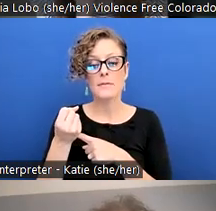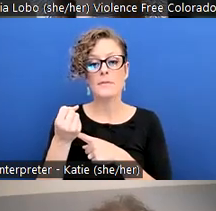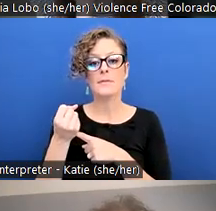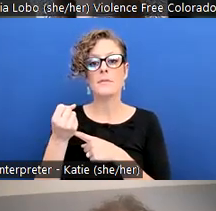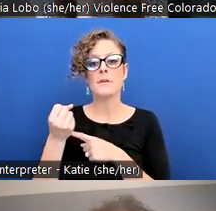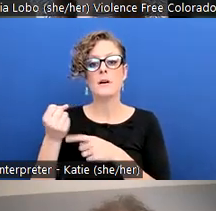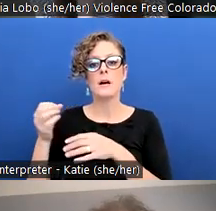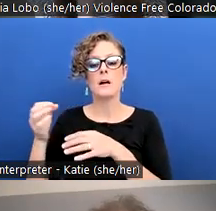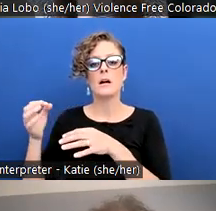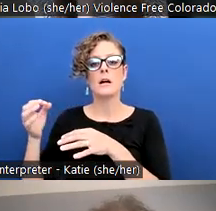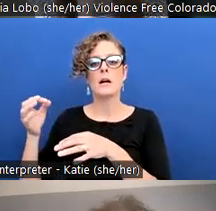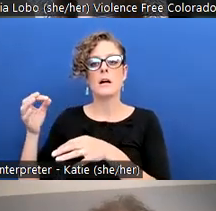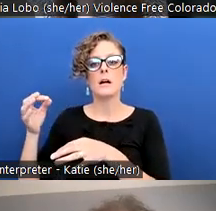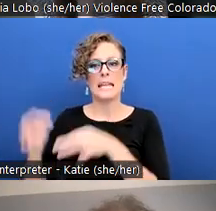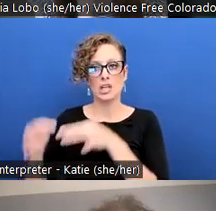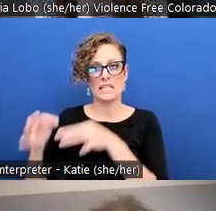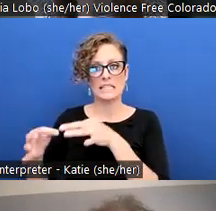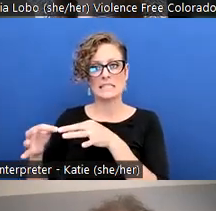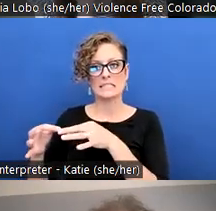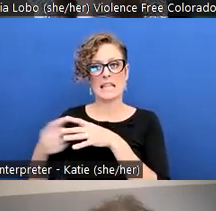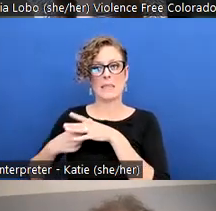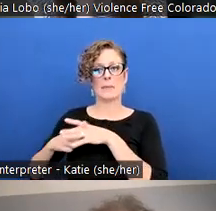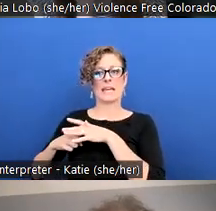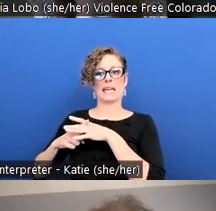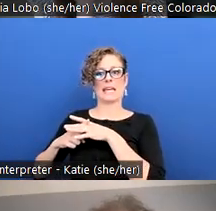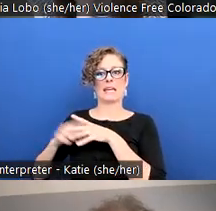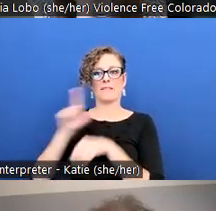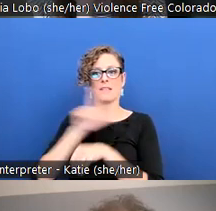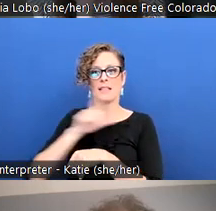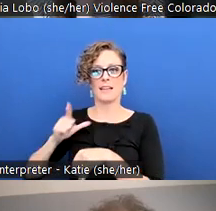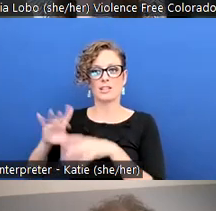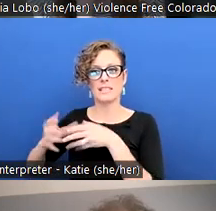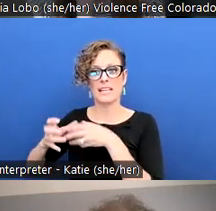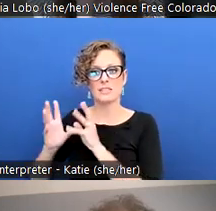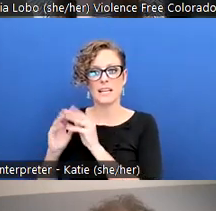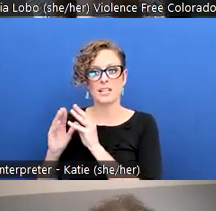tal durante las audiencias a principios de la sesión legislativa.